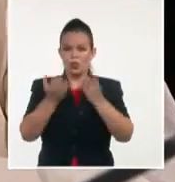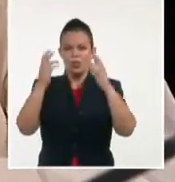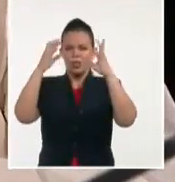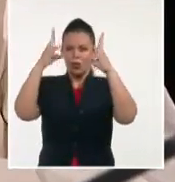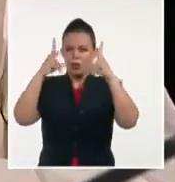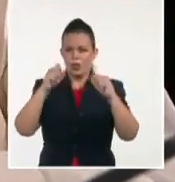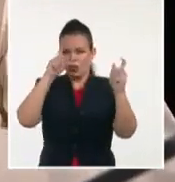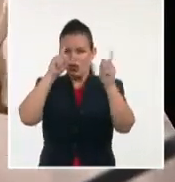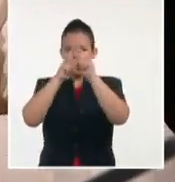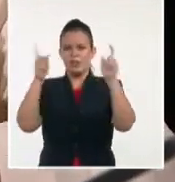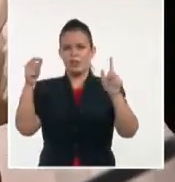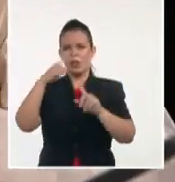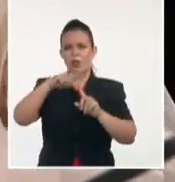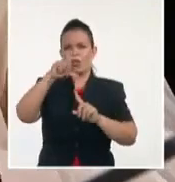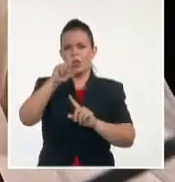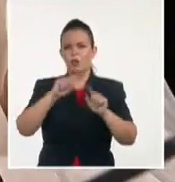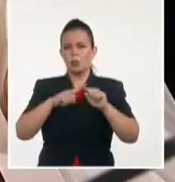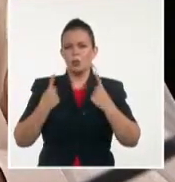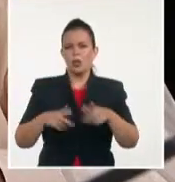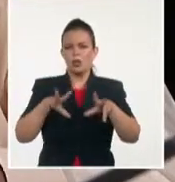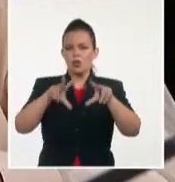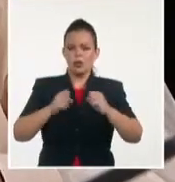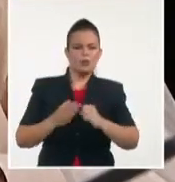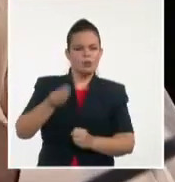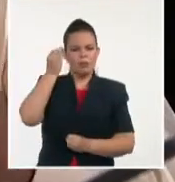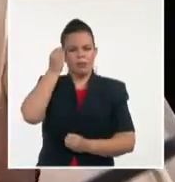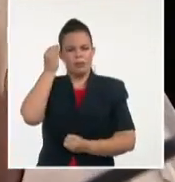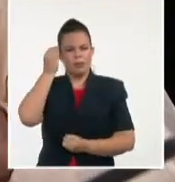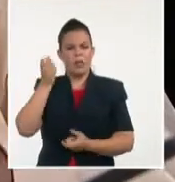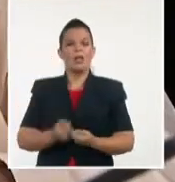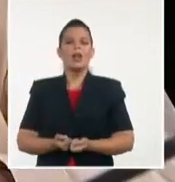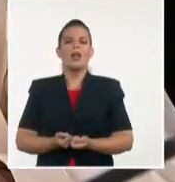el nuevo conocimiento, pero haciéndolo de una manera